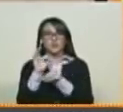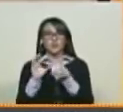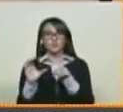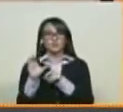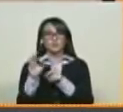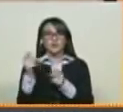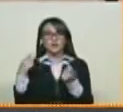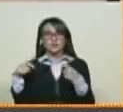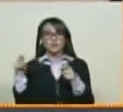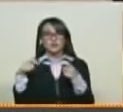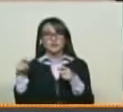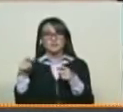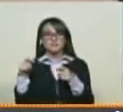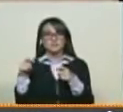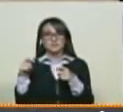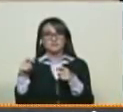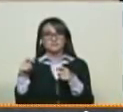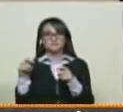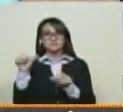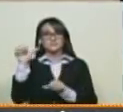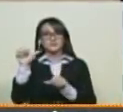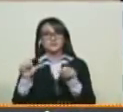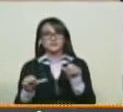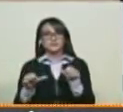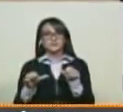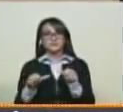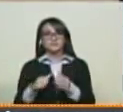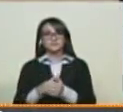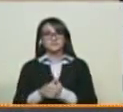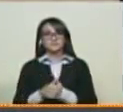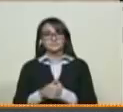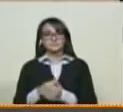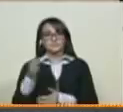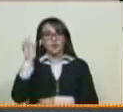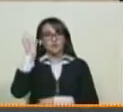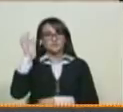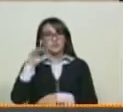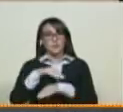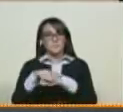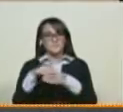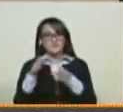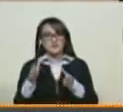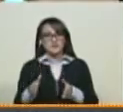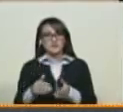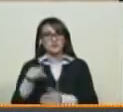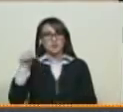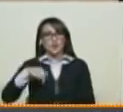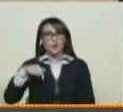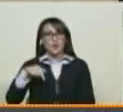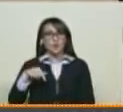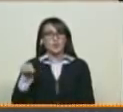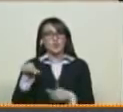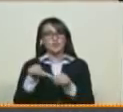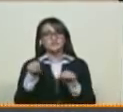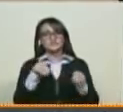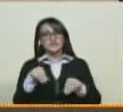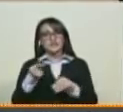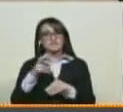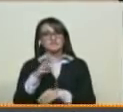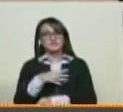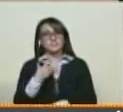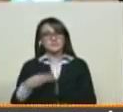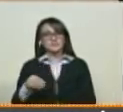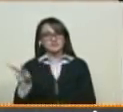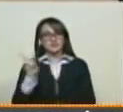y Turismo, Jorge Rodríguez, quien daba cuenta sobre lo que fue la realización del Consejo de Ministros que se realizó el día de hoy, que tuvo lugar la sede de la vicepresidencia de